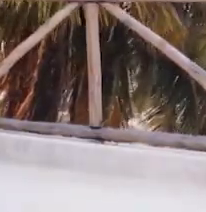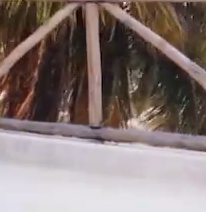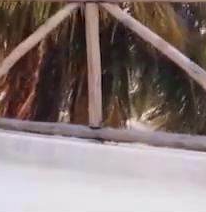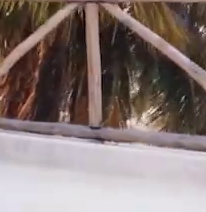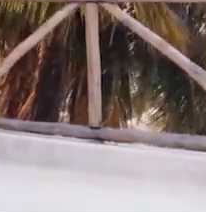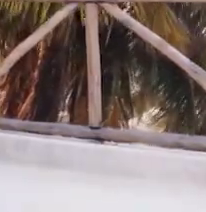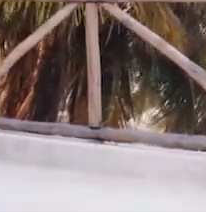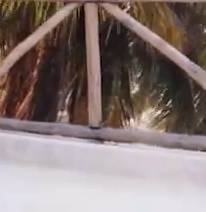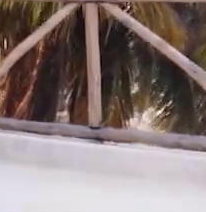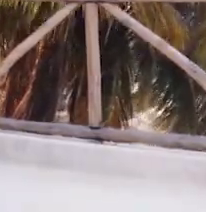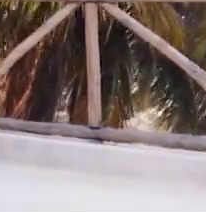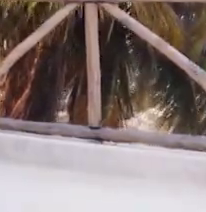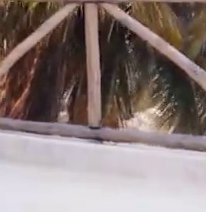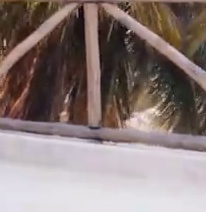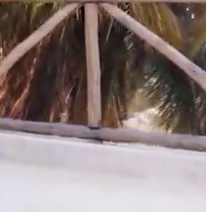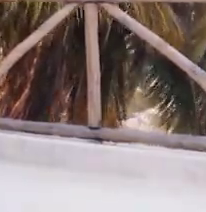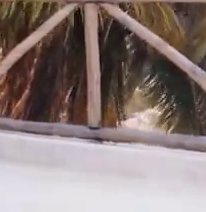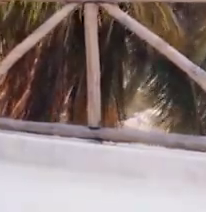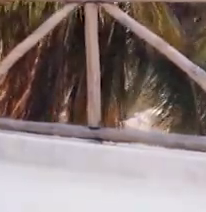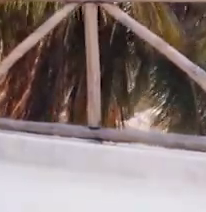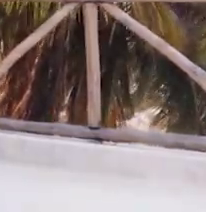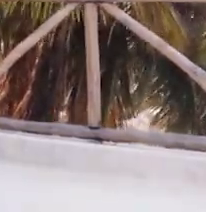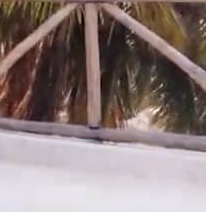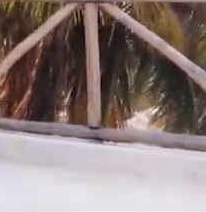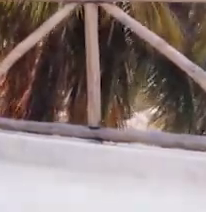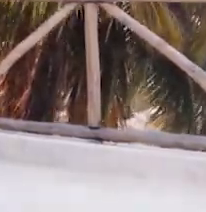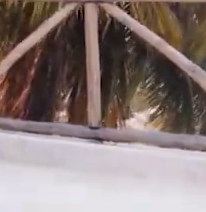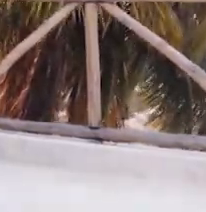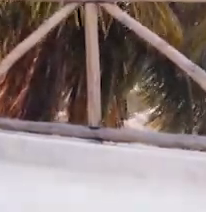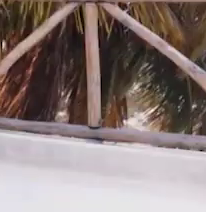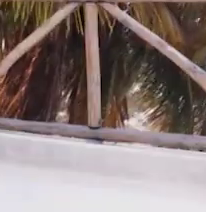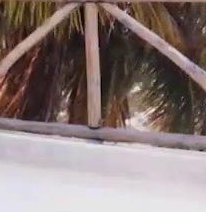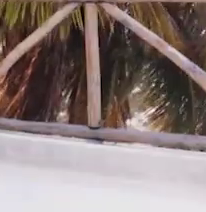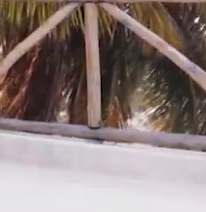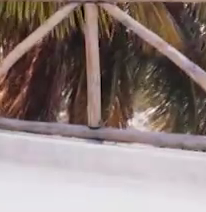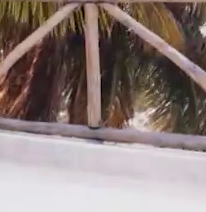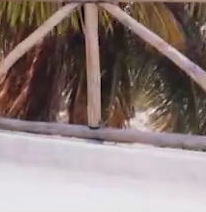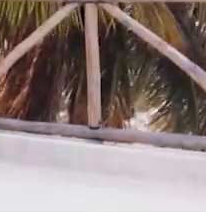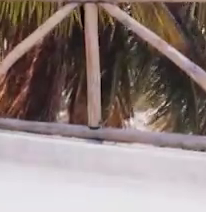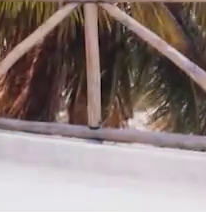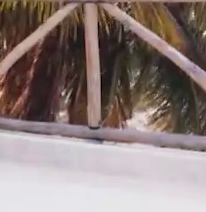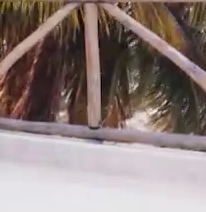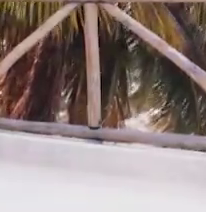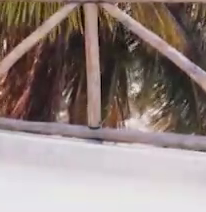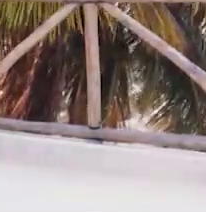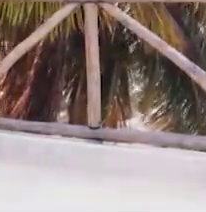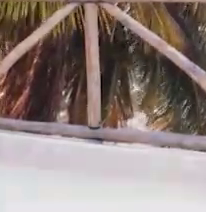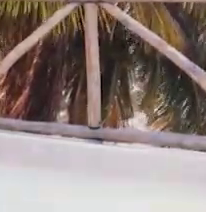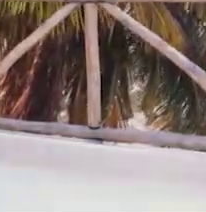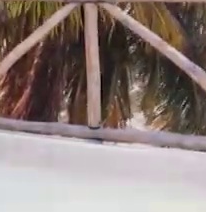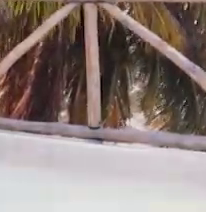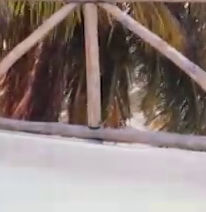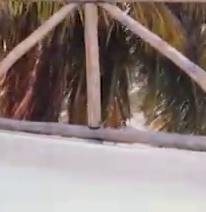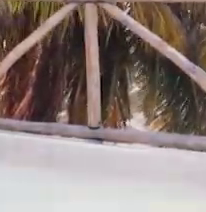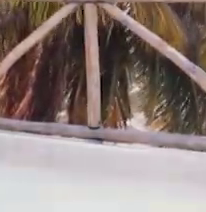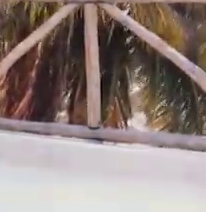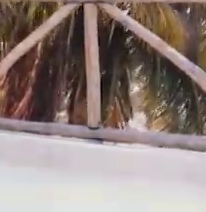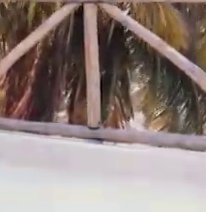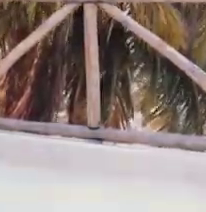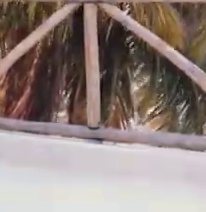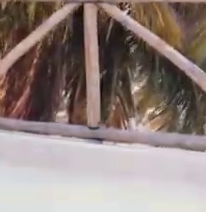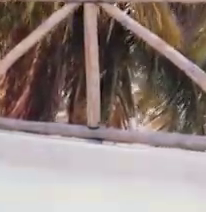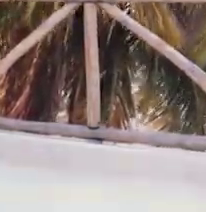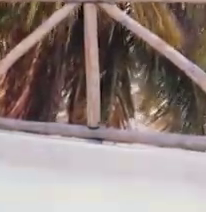2, 3, 4, 5, 6, 7, 8. Flexionamos las